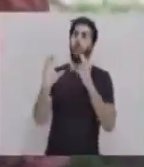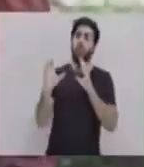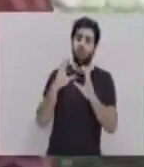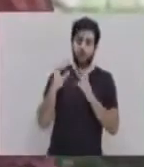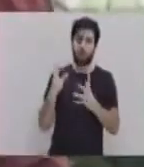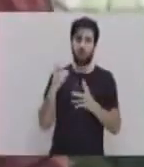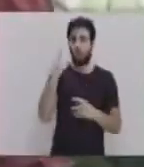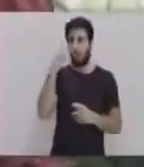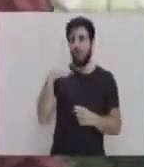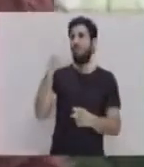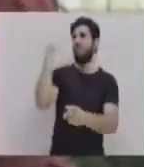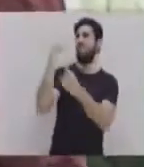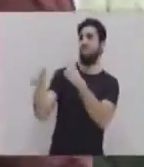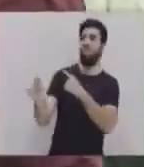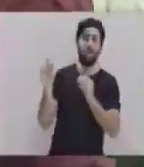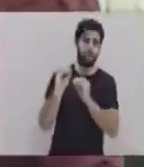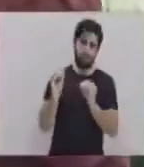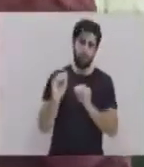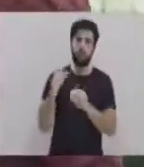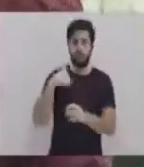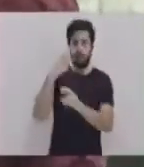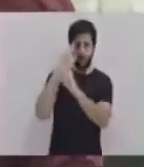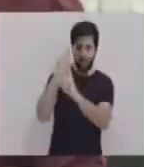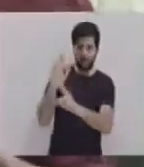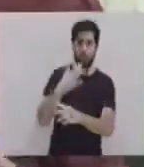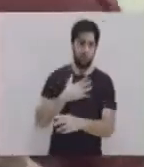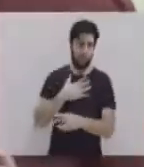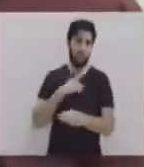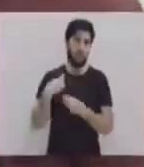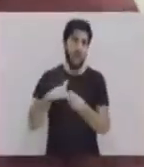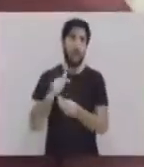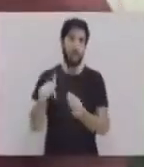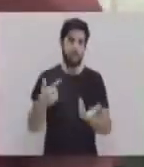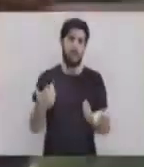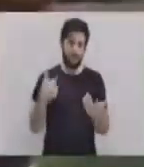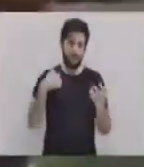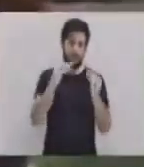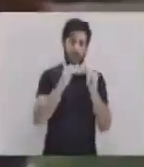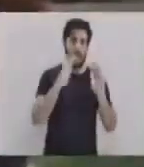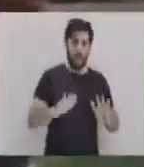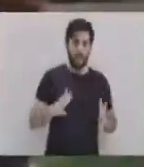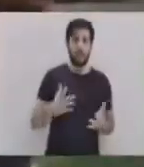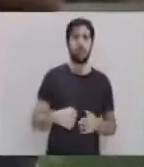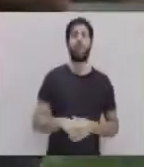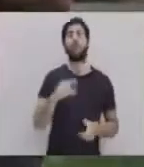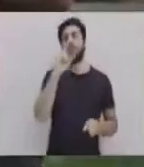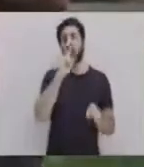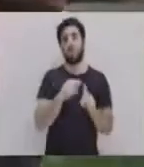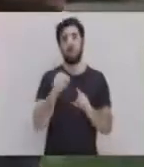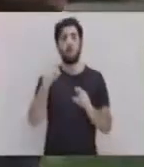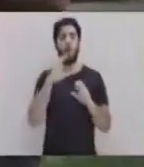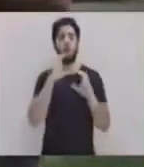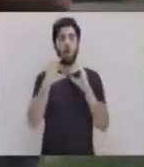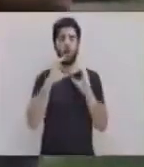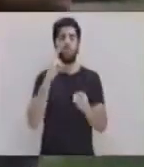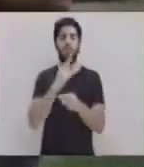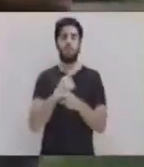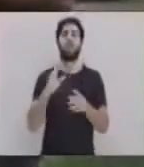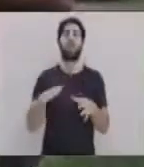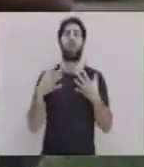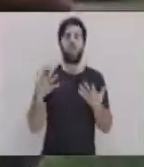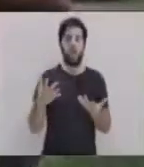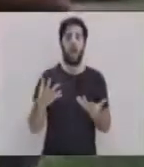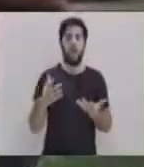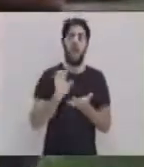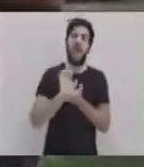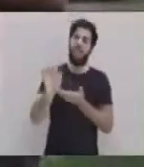a otras personas. En este caso pues estaríamos ofendiendo a nuestra misma familia, que es con las personas que nos toca estar en casa todo este tiempo, ¿verdad? El punto clave de la comunicación